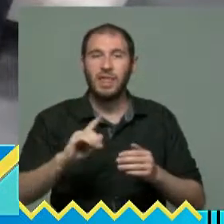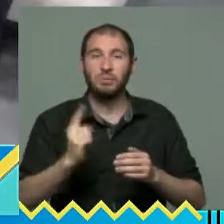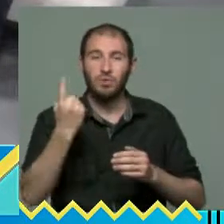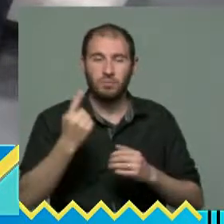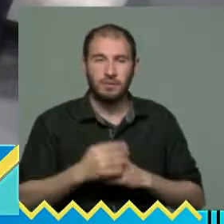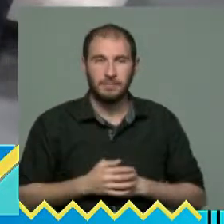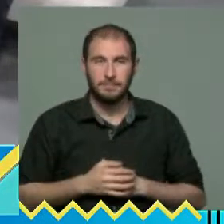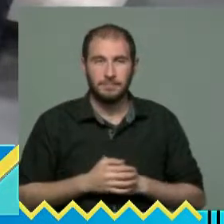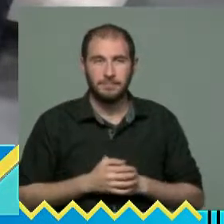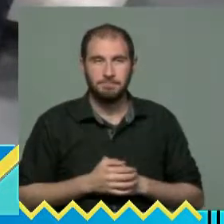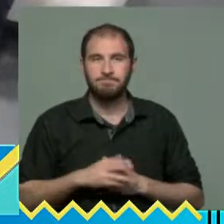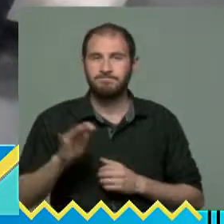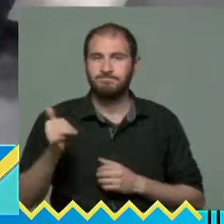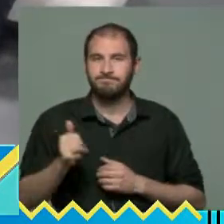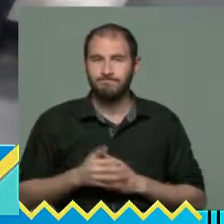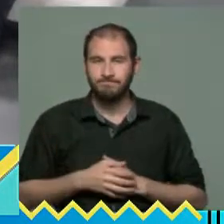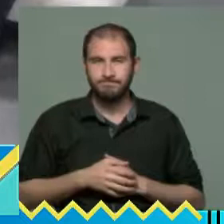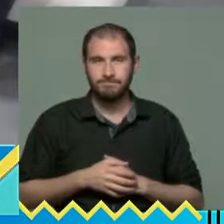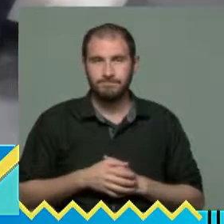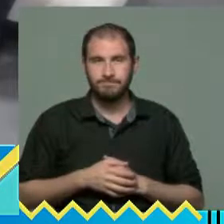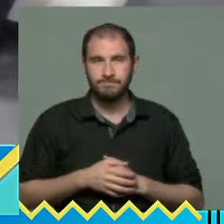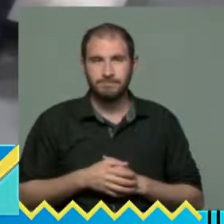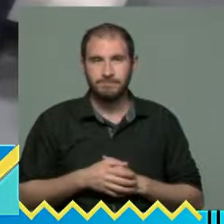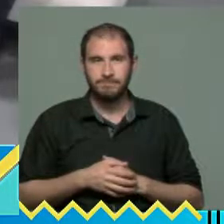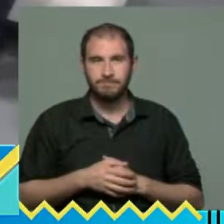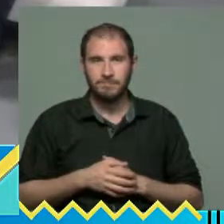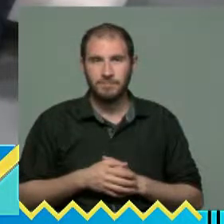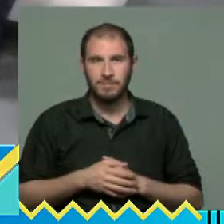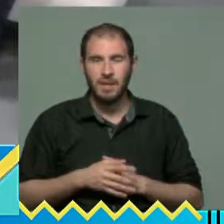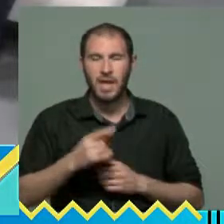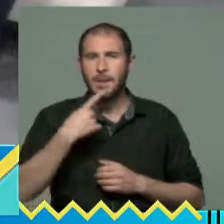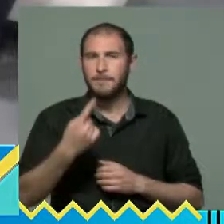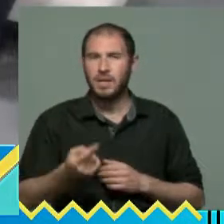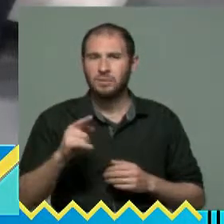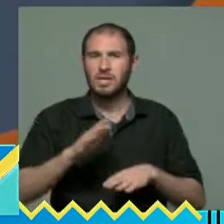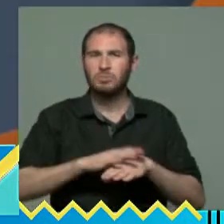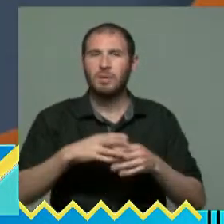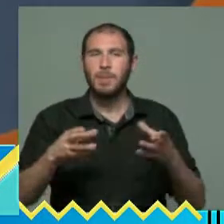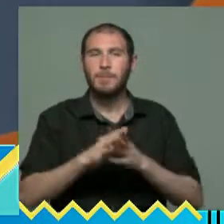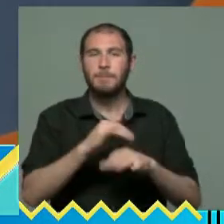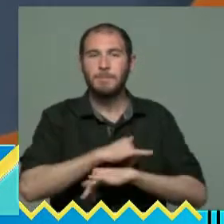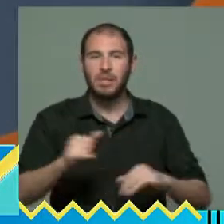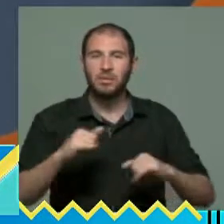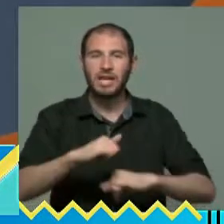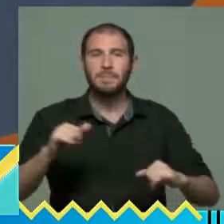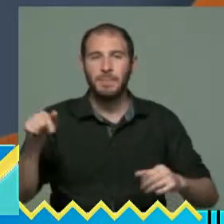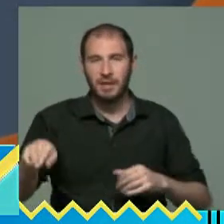Aires, ¿no? Sí, por supuesto. Bueno, una de las preguntas es el rol de los medios de comunicación en la